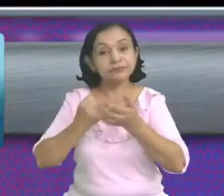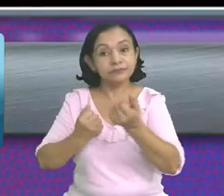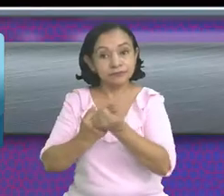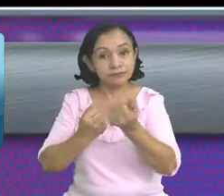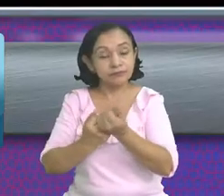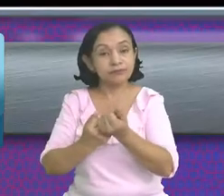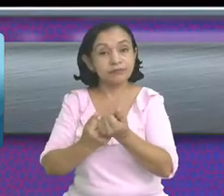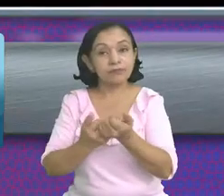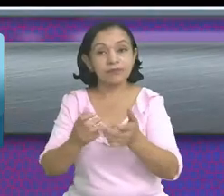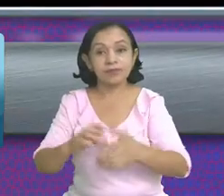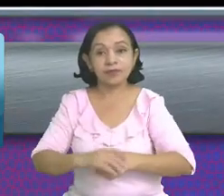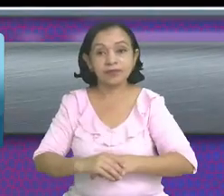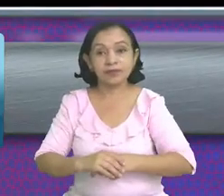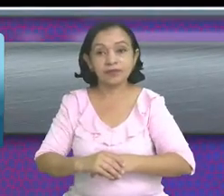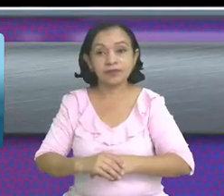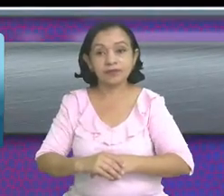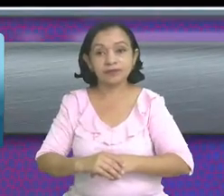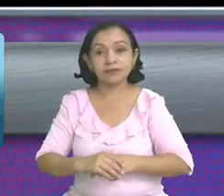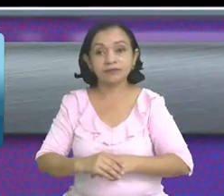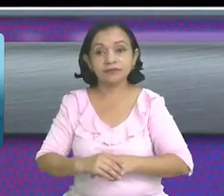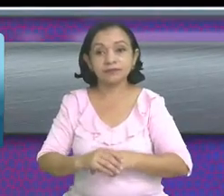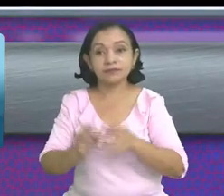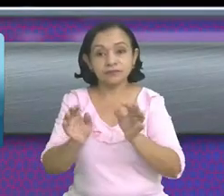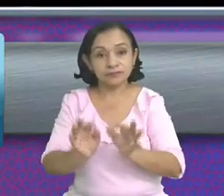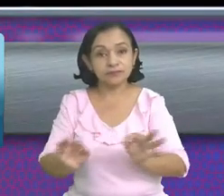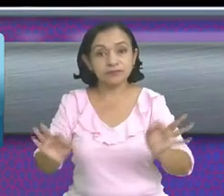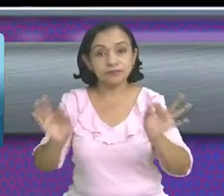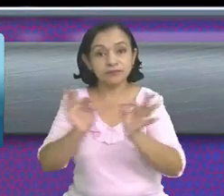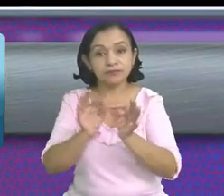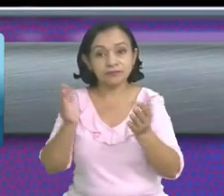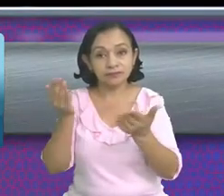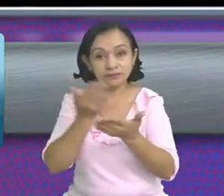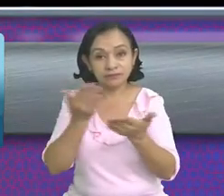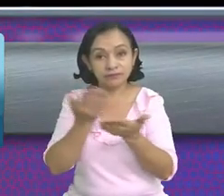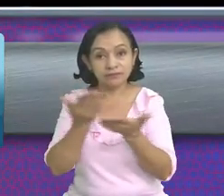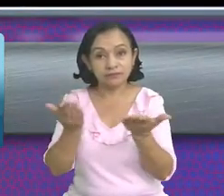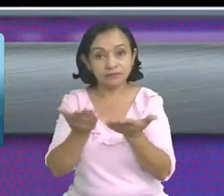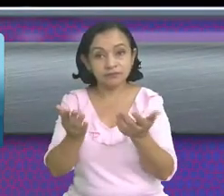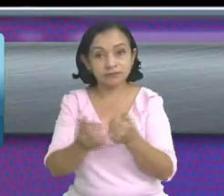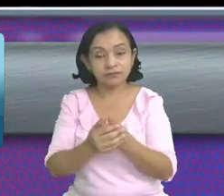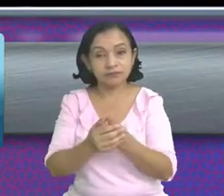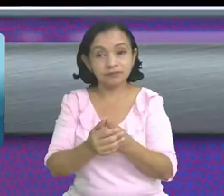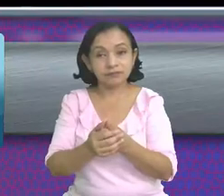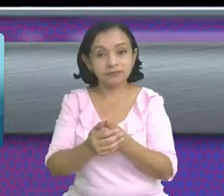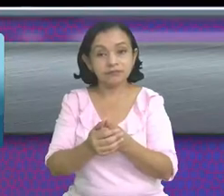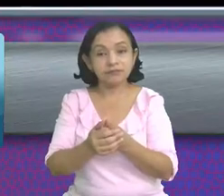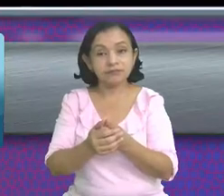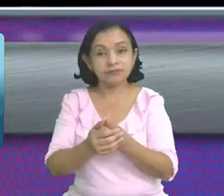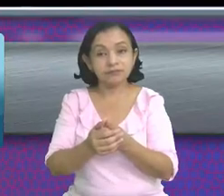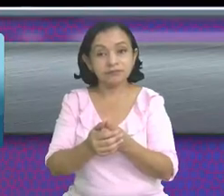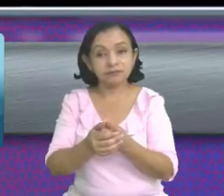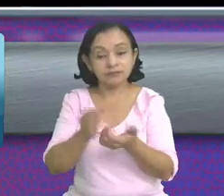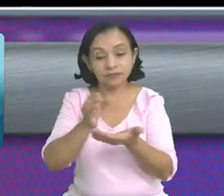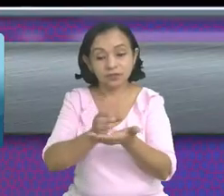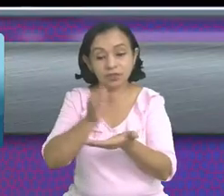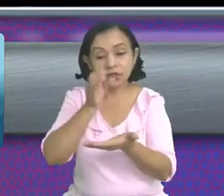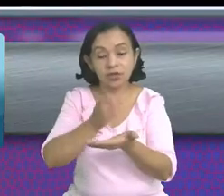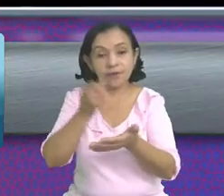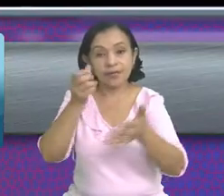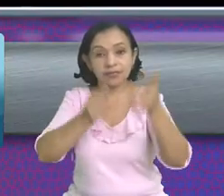Aquí el calcio prácticamente lo que hemos estudiado es que se ha encontrado que un vaso de